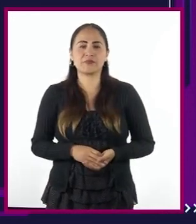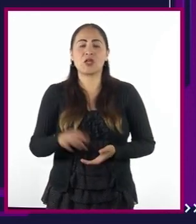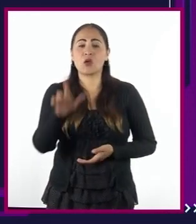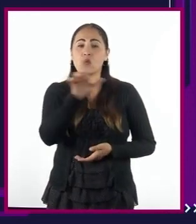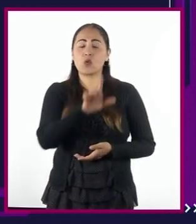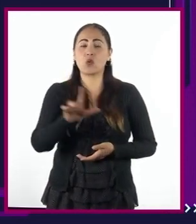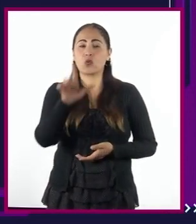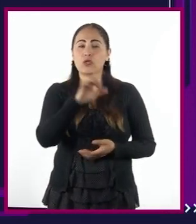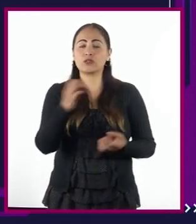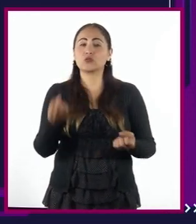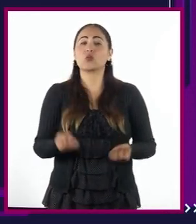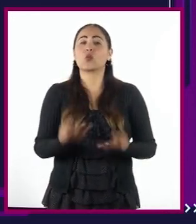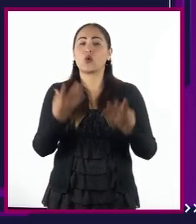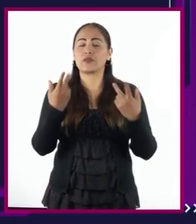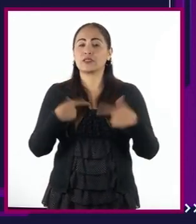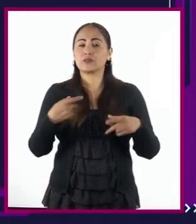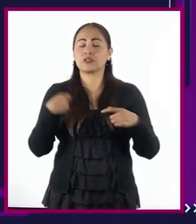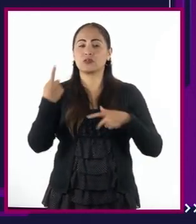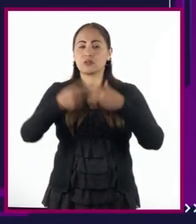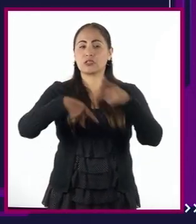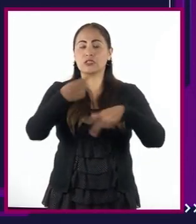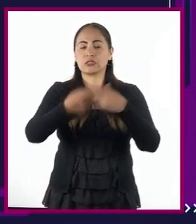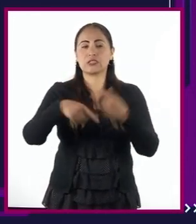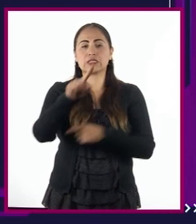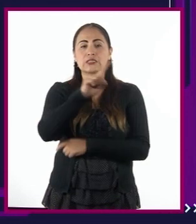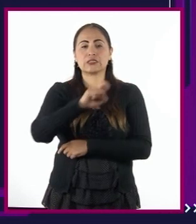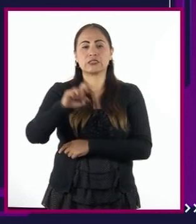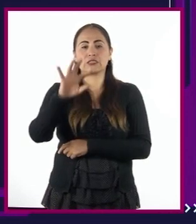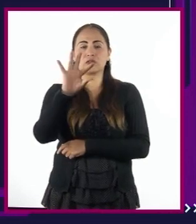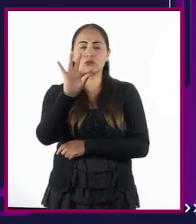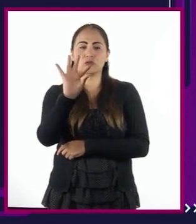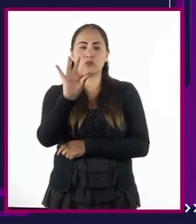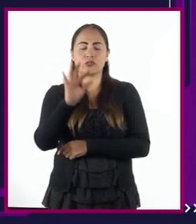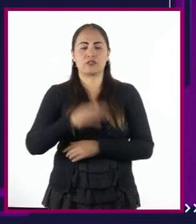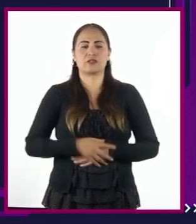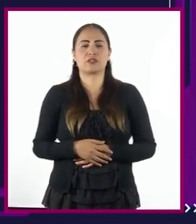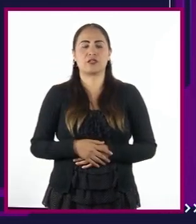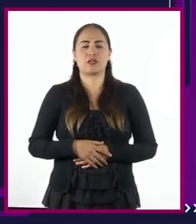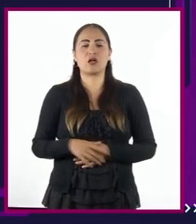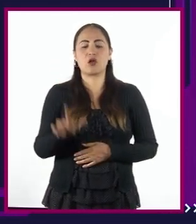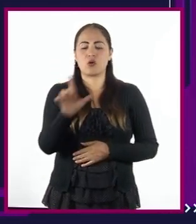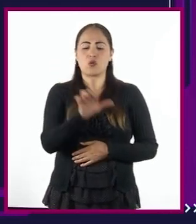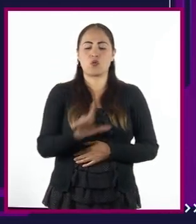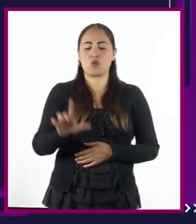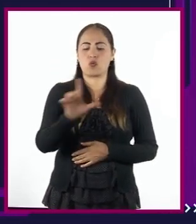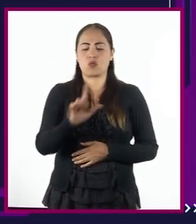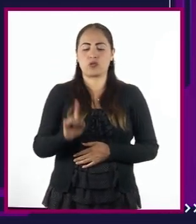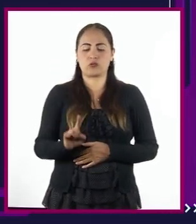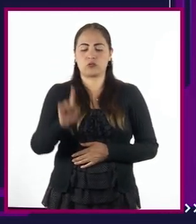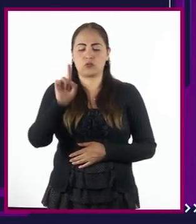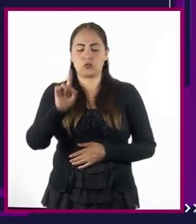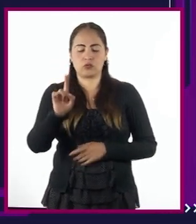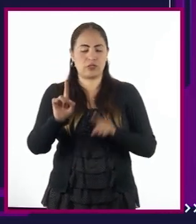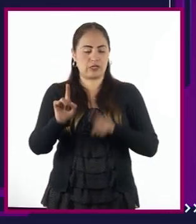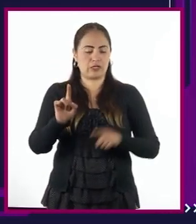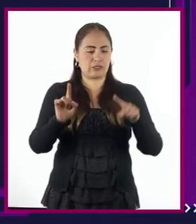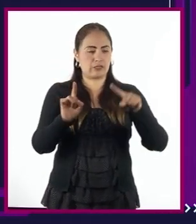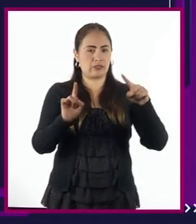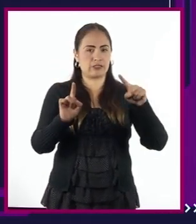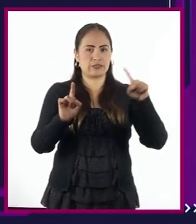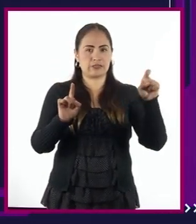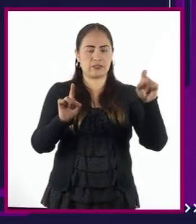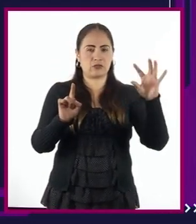lunes asistieron 140 personas. Ubicamos el lunes y el 140